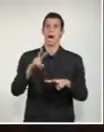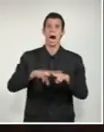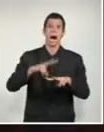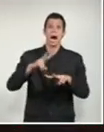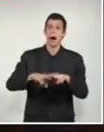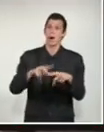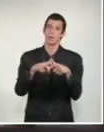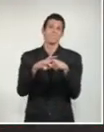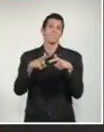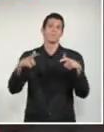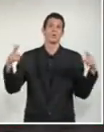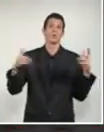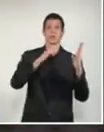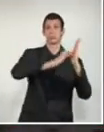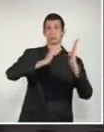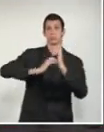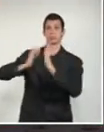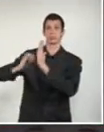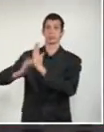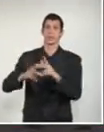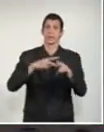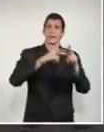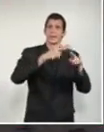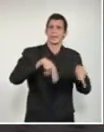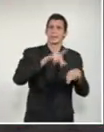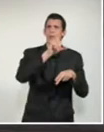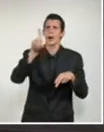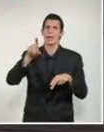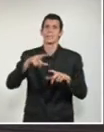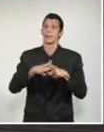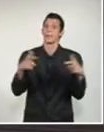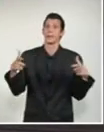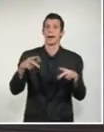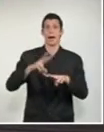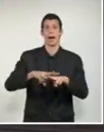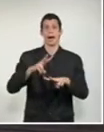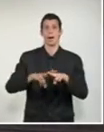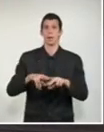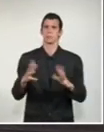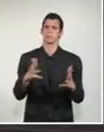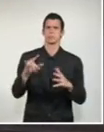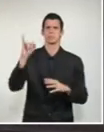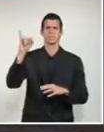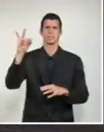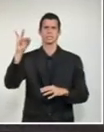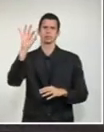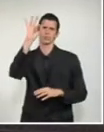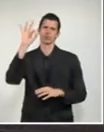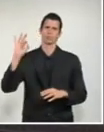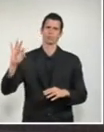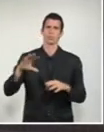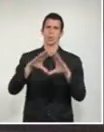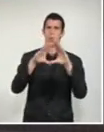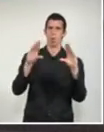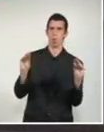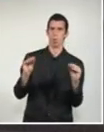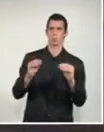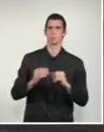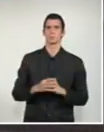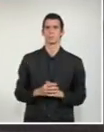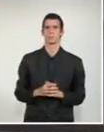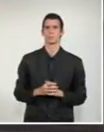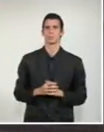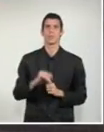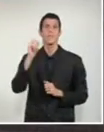viviendas habitaciones y espacios de todo el país con más del 67 por ciento desde finales del mes de febrero reciben una